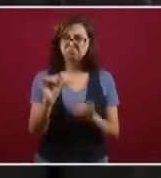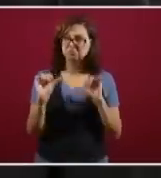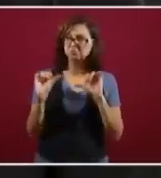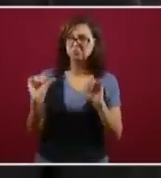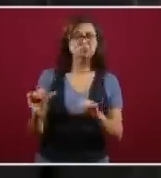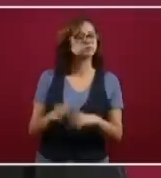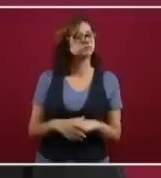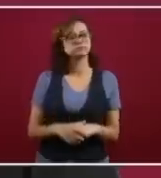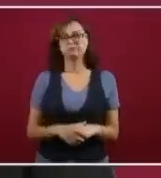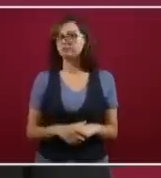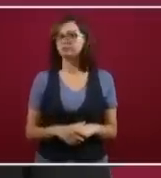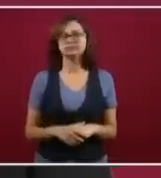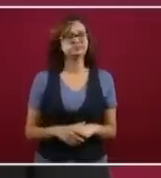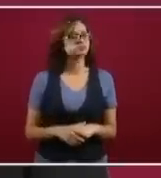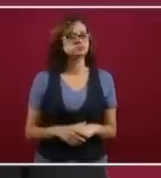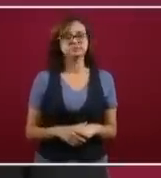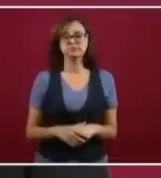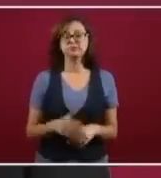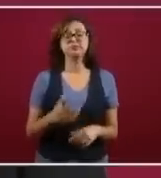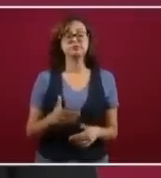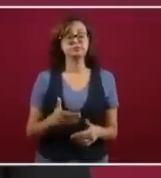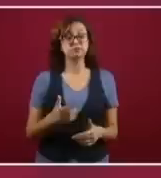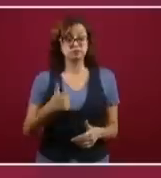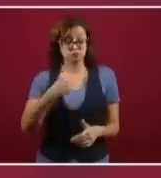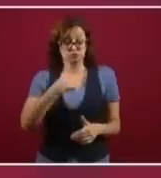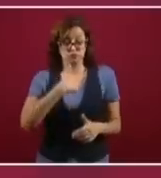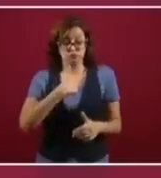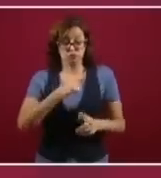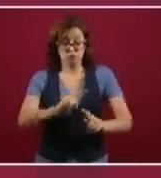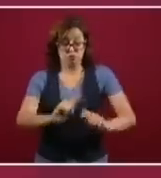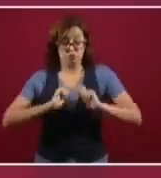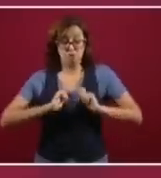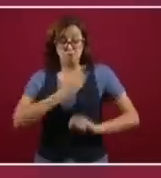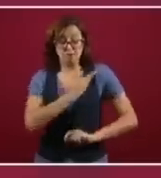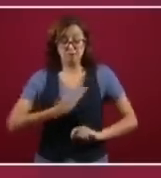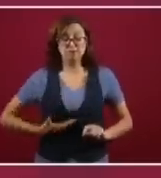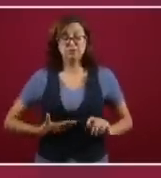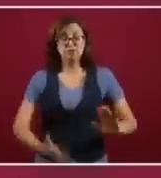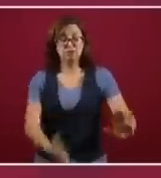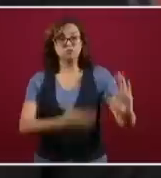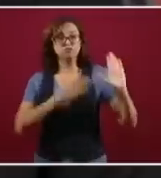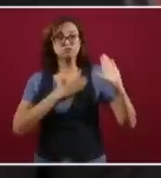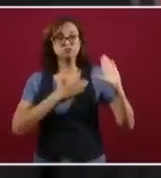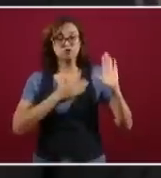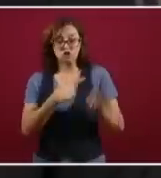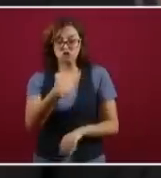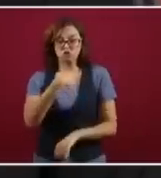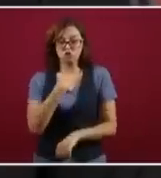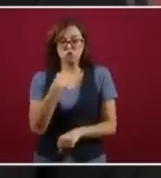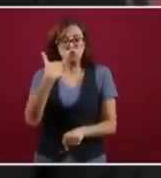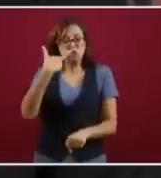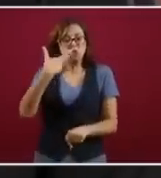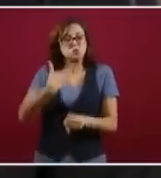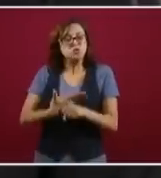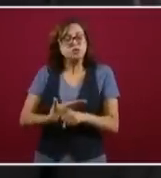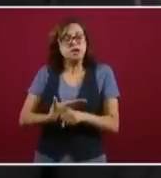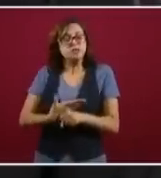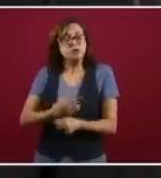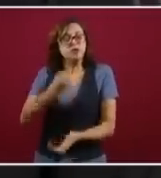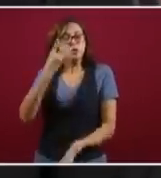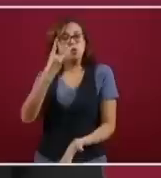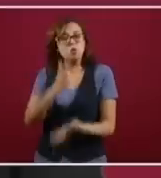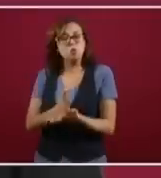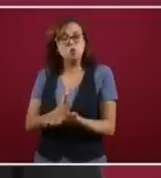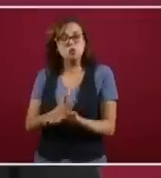Trátese de quien se trate. Lo dije el día de mi toma de posición. Nada más me hago cargo de